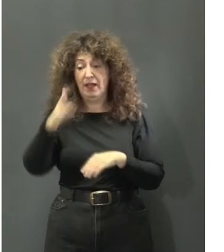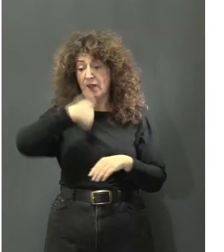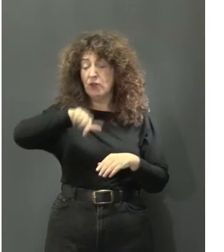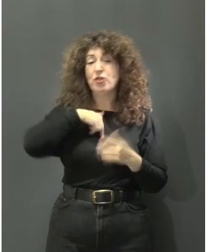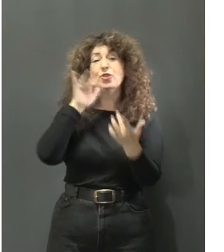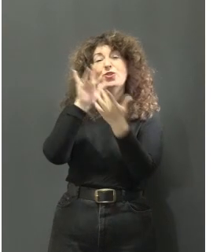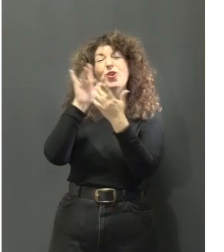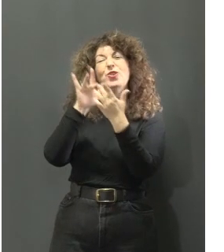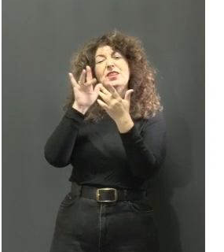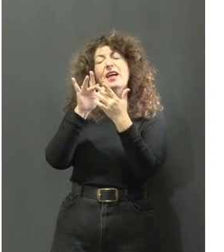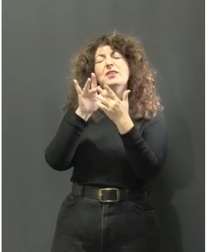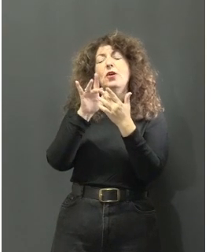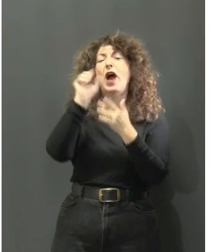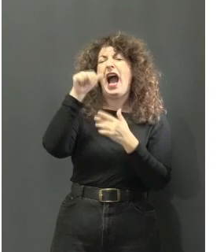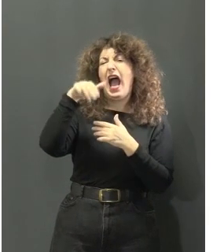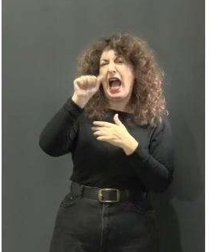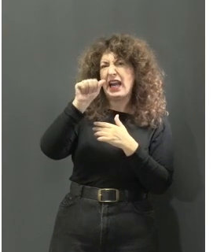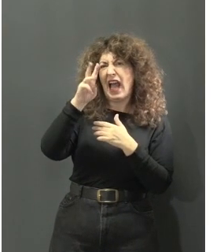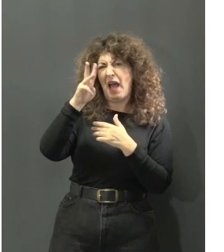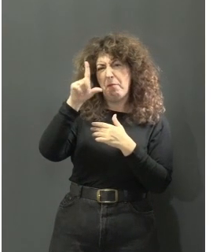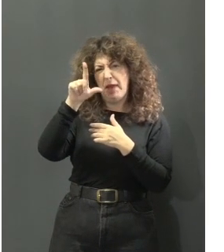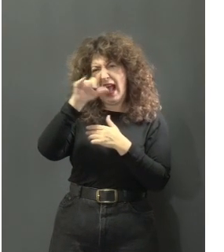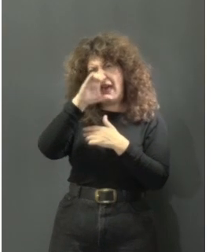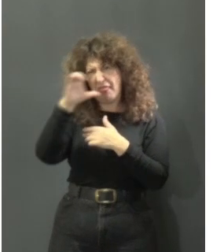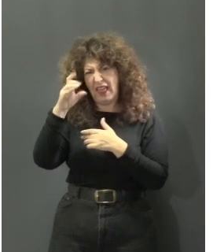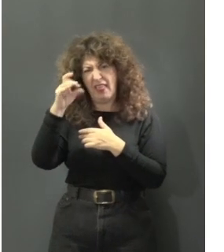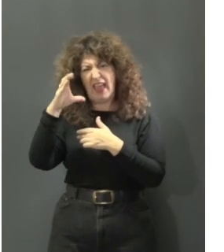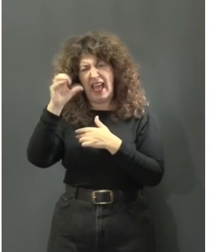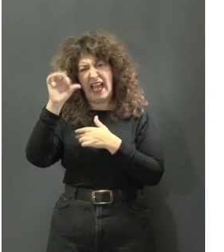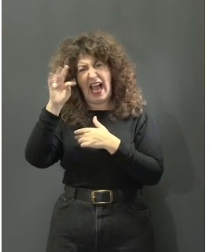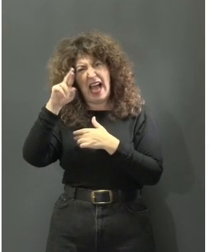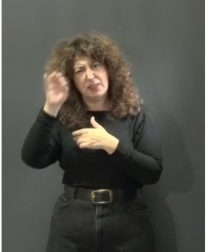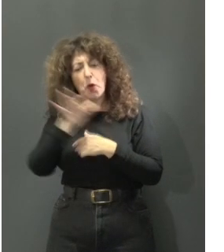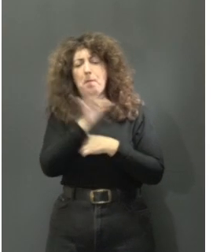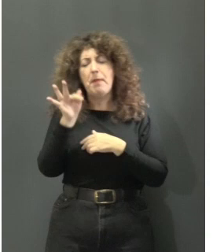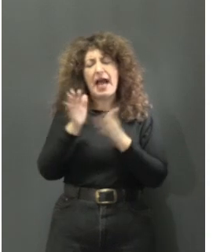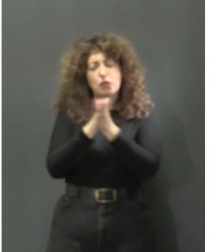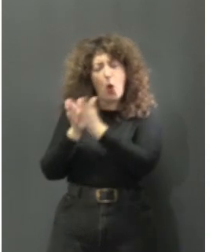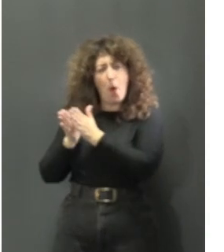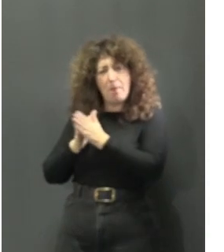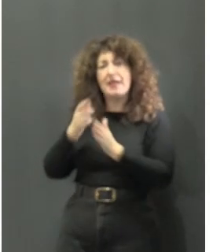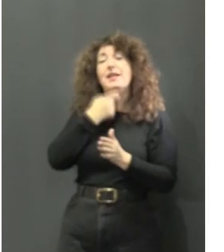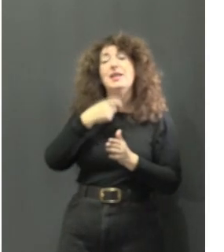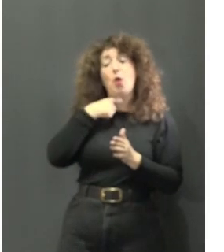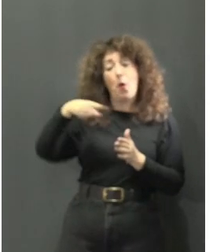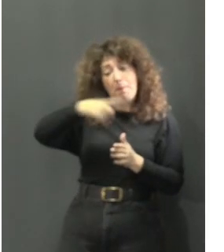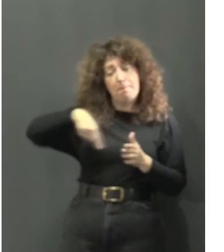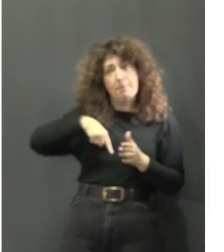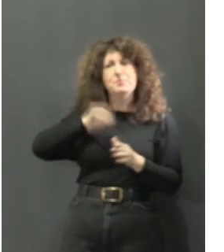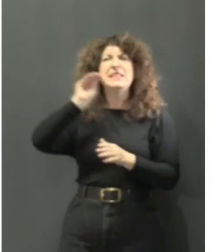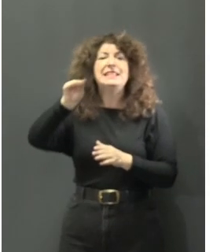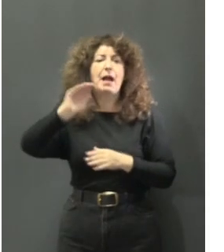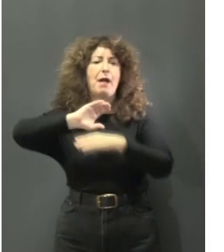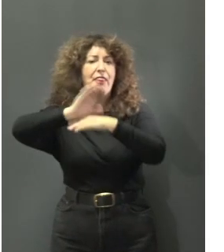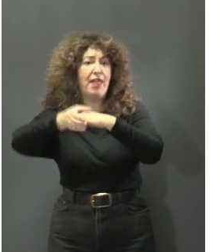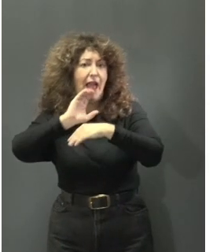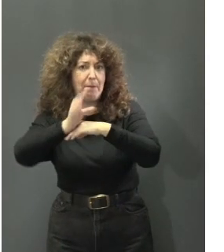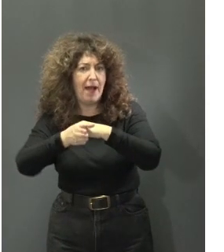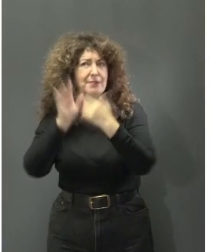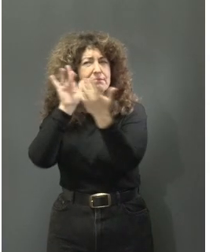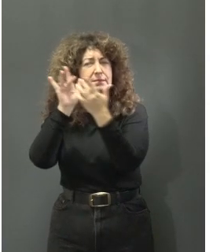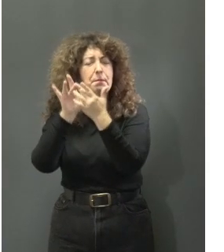de Castro, unas compañeras logopeda y terapeuta ocupacional que estaban en el centro, y se pusieron en contacto con el CEAPAD y estuvieron recibiendo